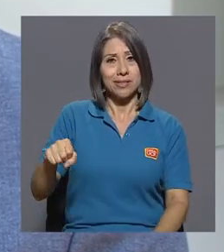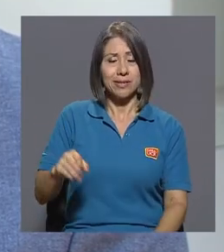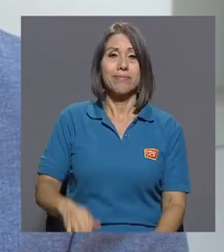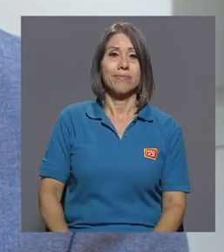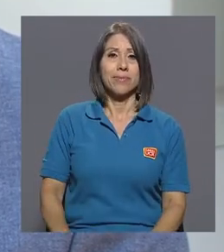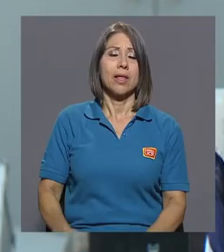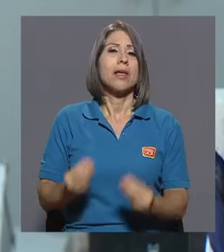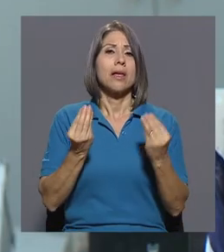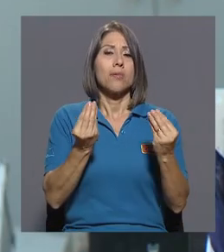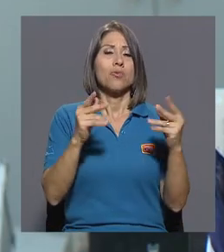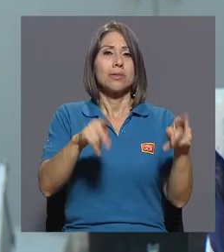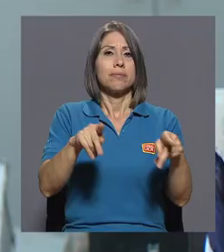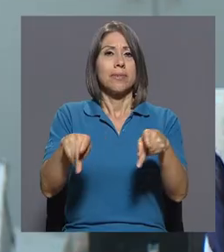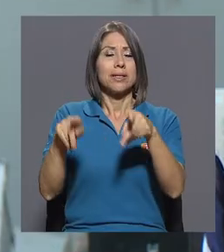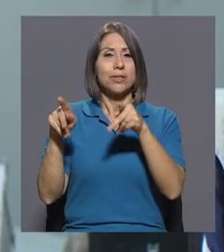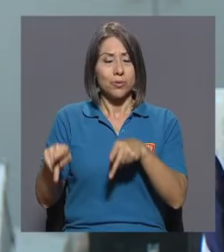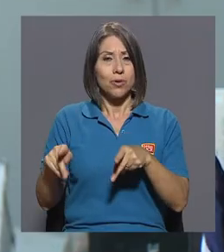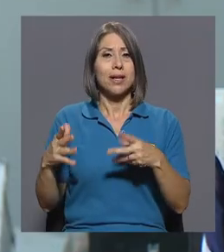personas que han